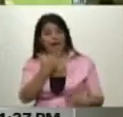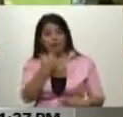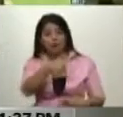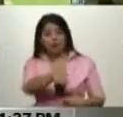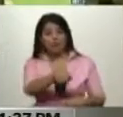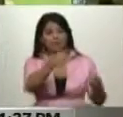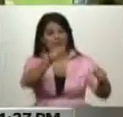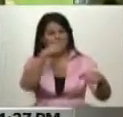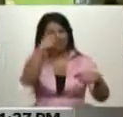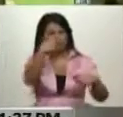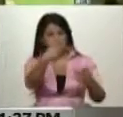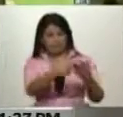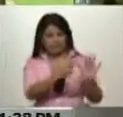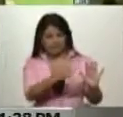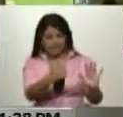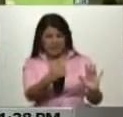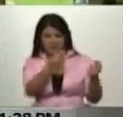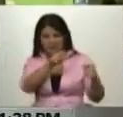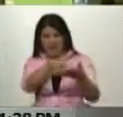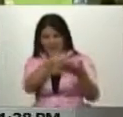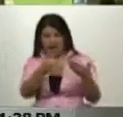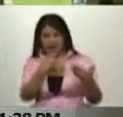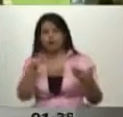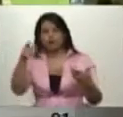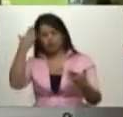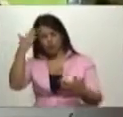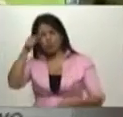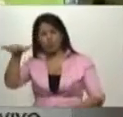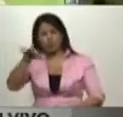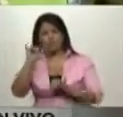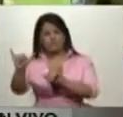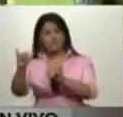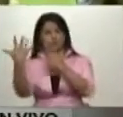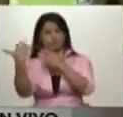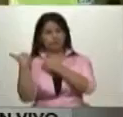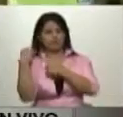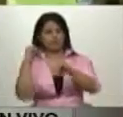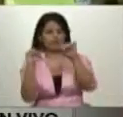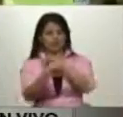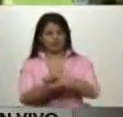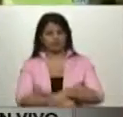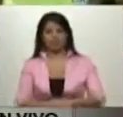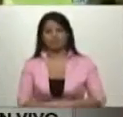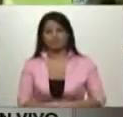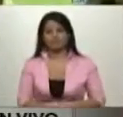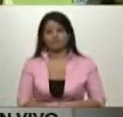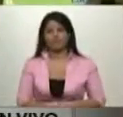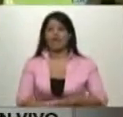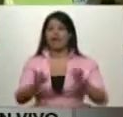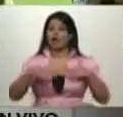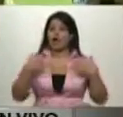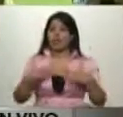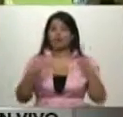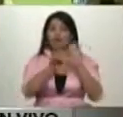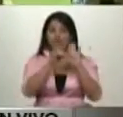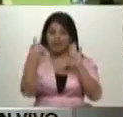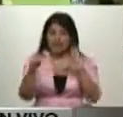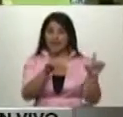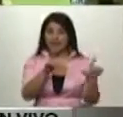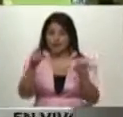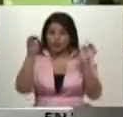este 2016. Entonces, bueno, contentos de finalmente tener este instrumento legal, un instrumento que nos permitirá